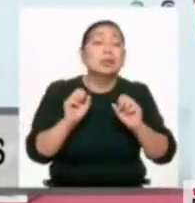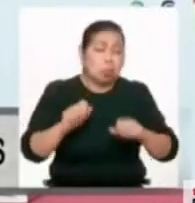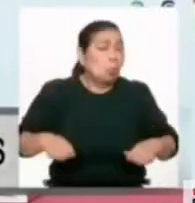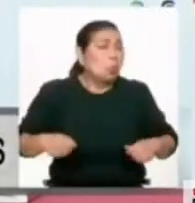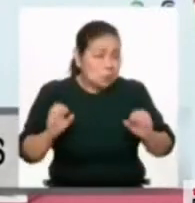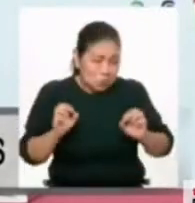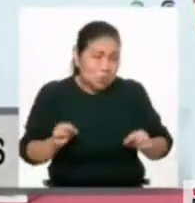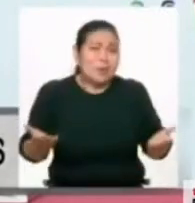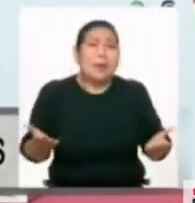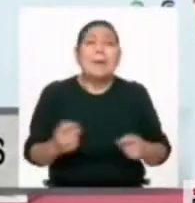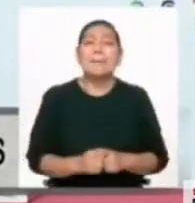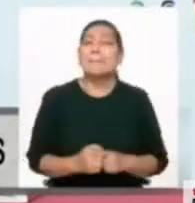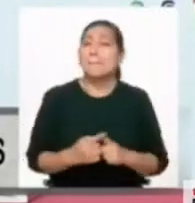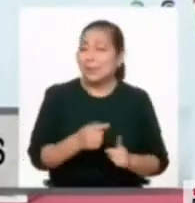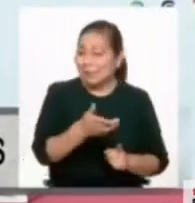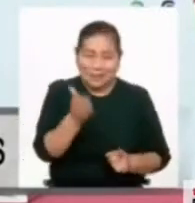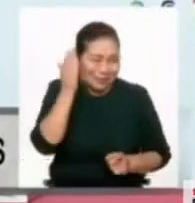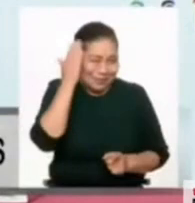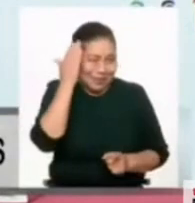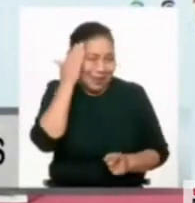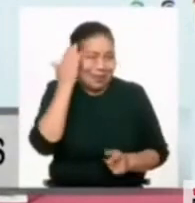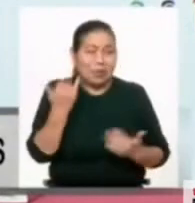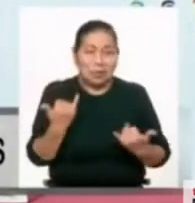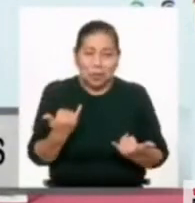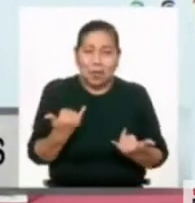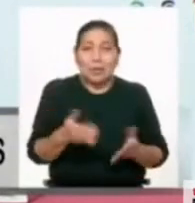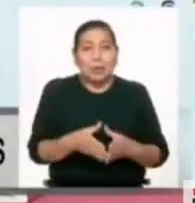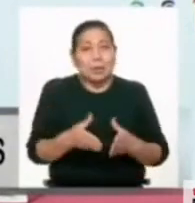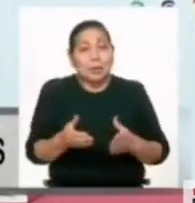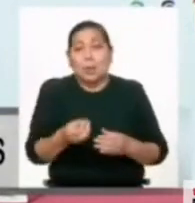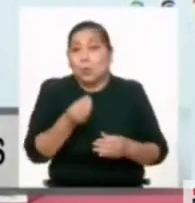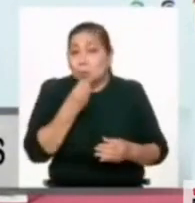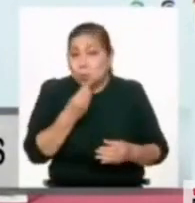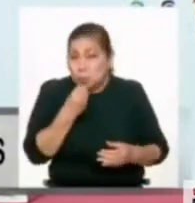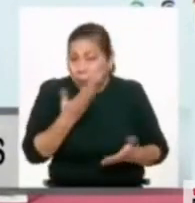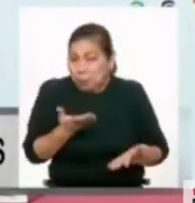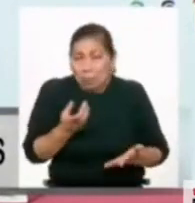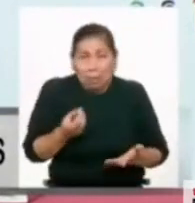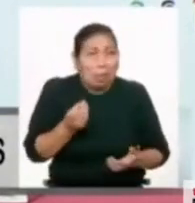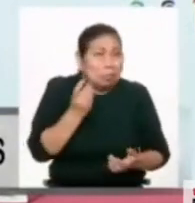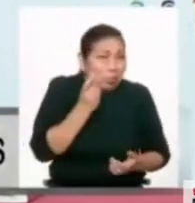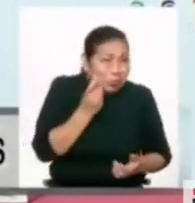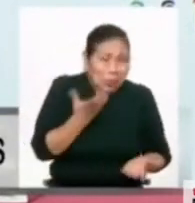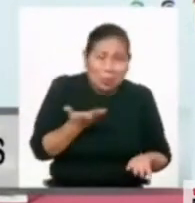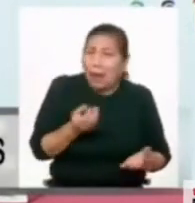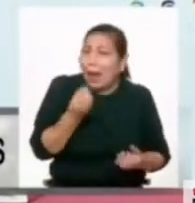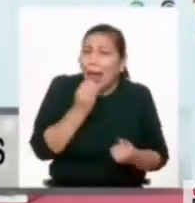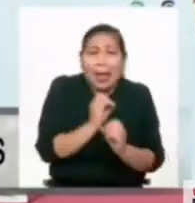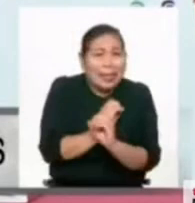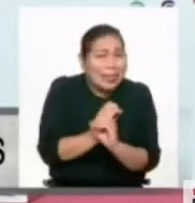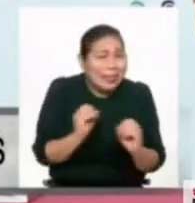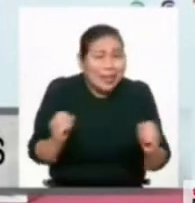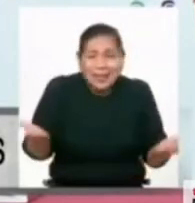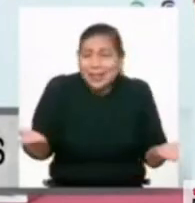gastos? Sí, es verdad, hay gastos. Pero ustedes han visto que nosotros estamos en grandes almuerzos, en grandes desayunos. A veces no